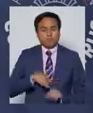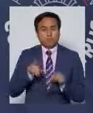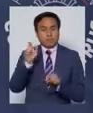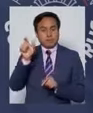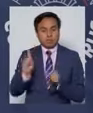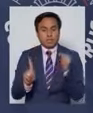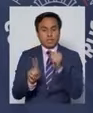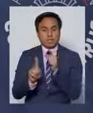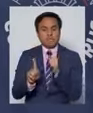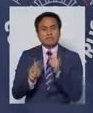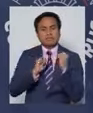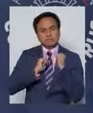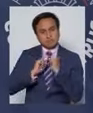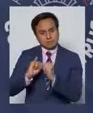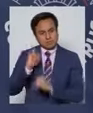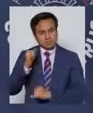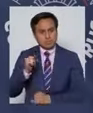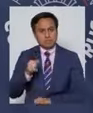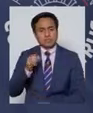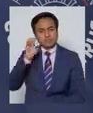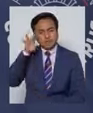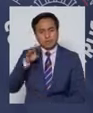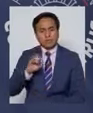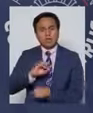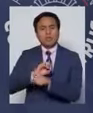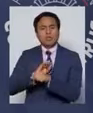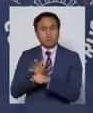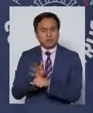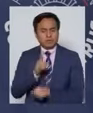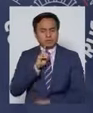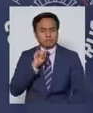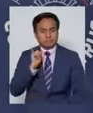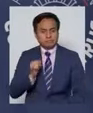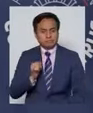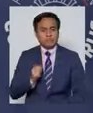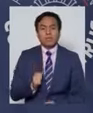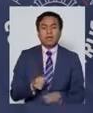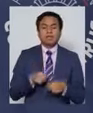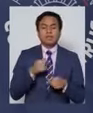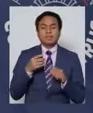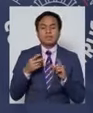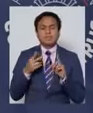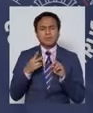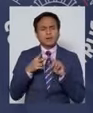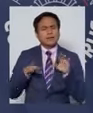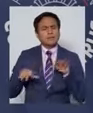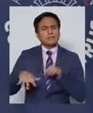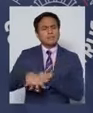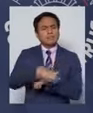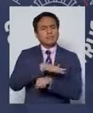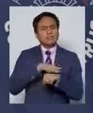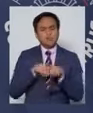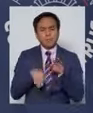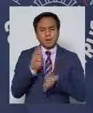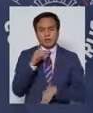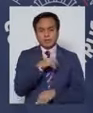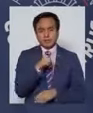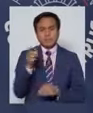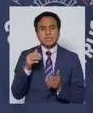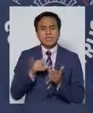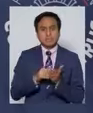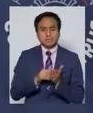la persona sí estaba informada de que era COVID positivo. Con respecto a la situación de los más de